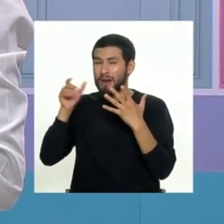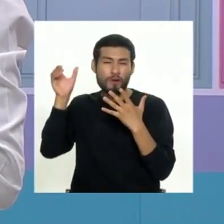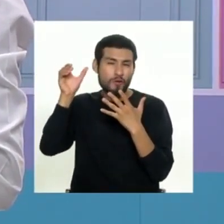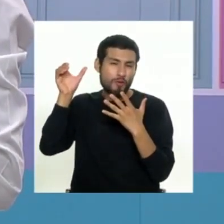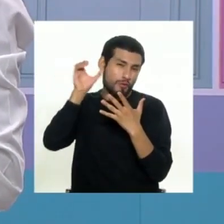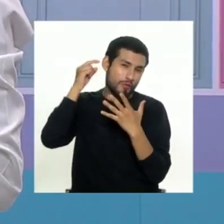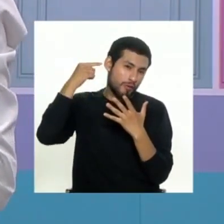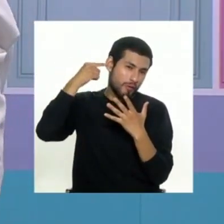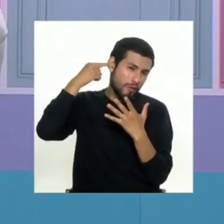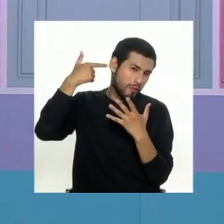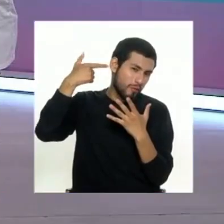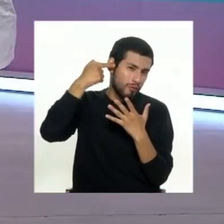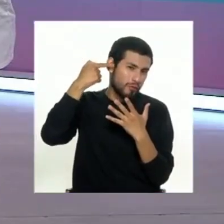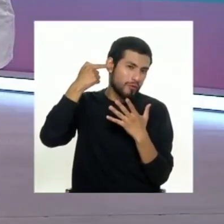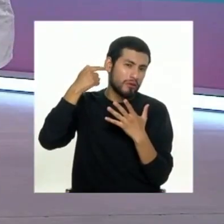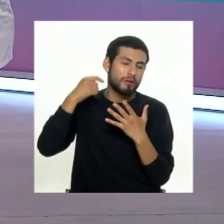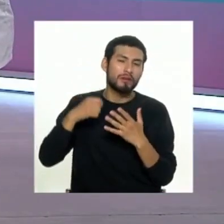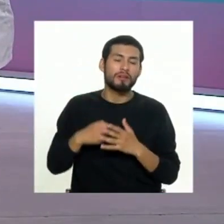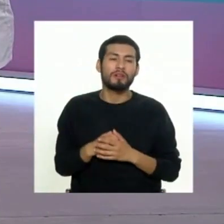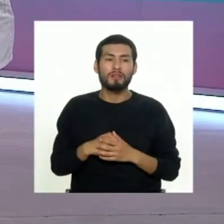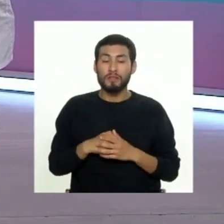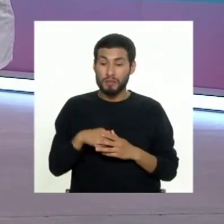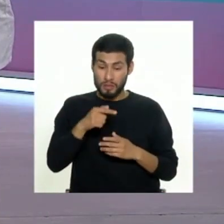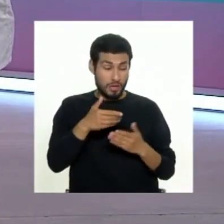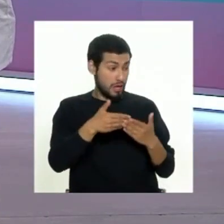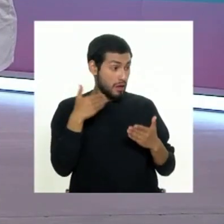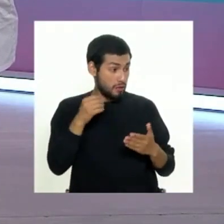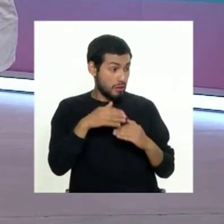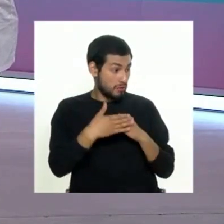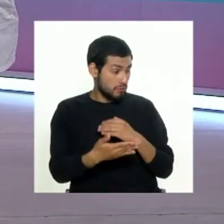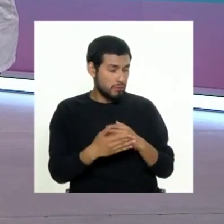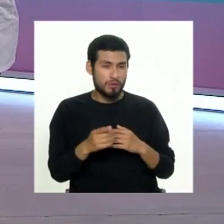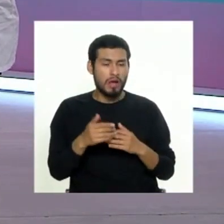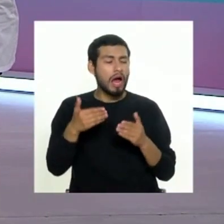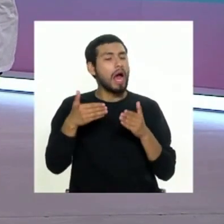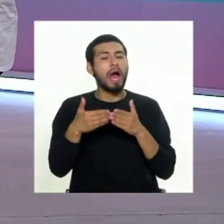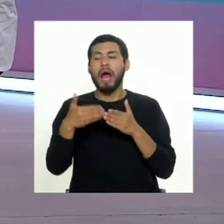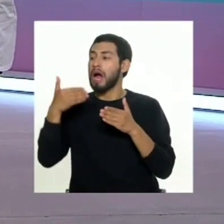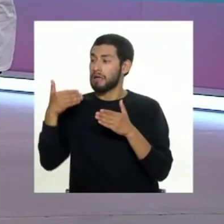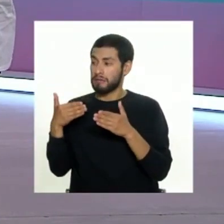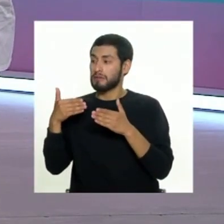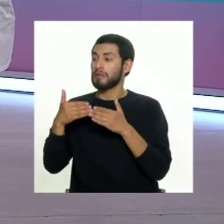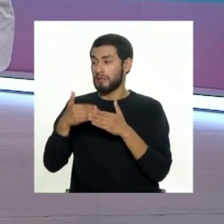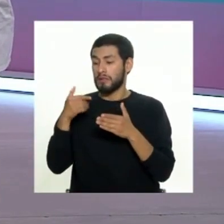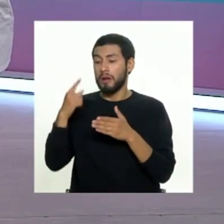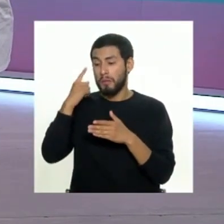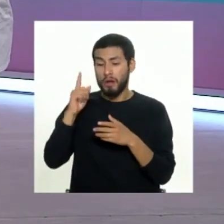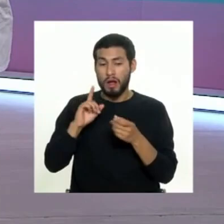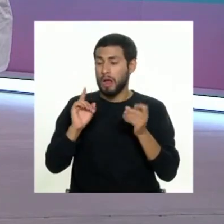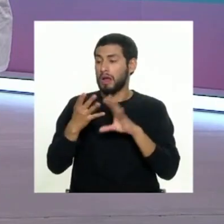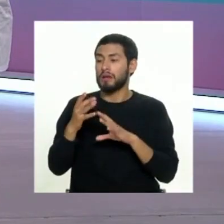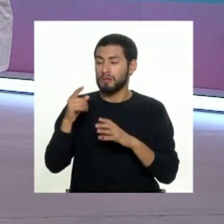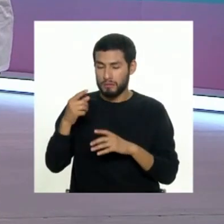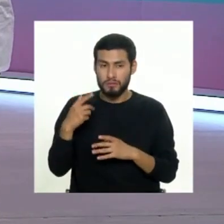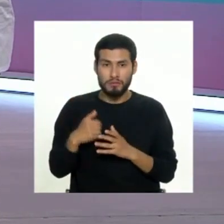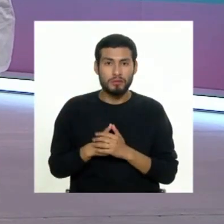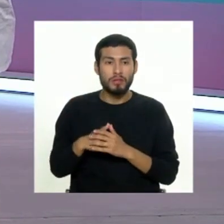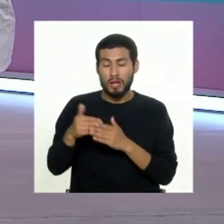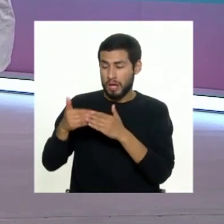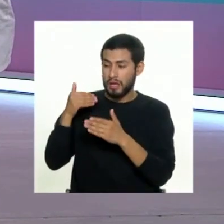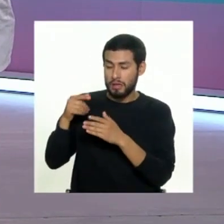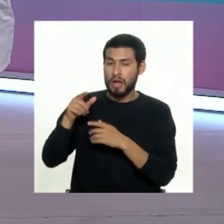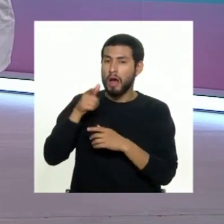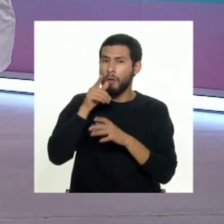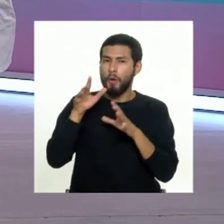paciente. ¿La audiometría la haces antes o después? Antes. ¿Ya? Sí, para no alterar el resultado de la audiometría. Uh-huh.